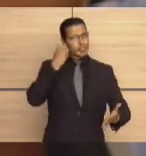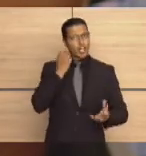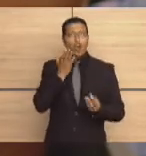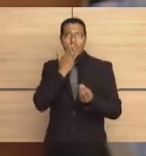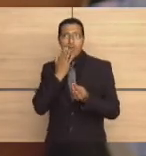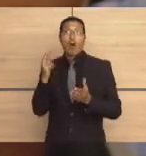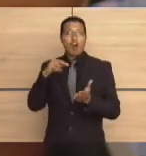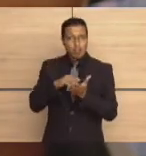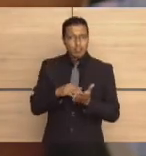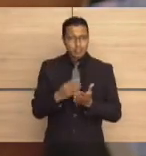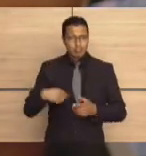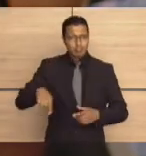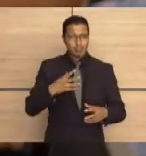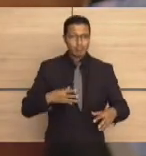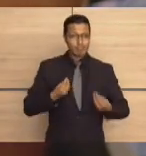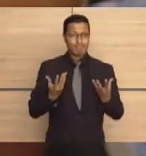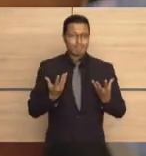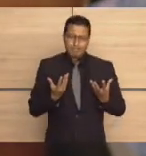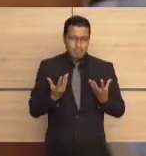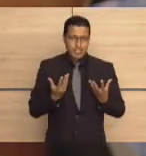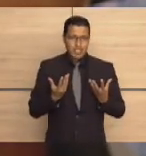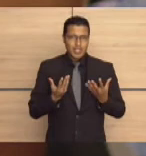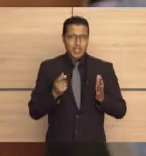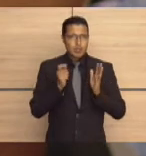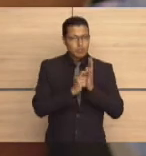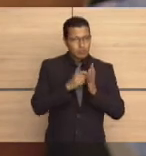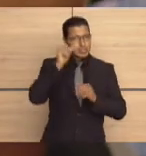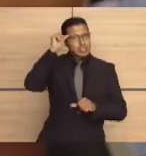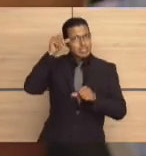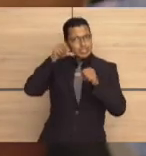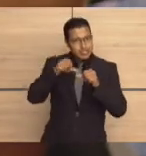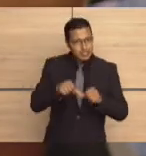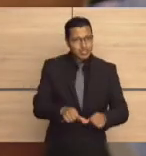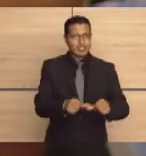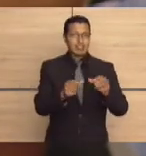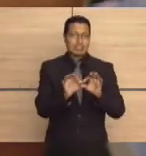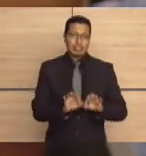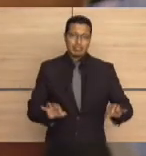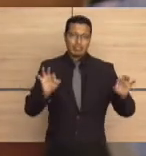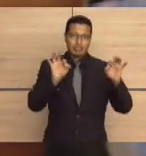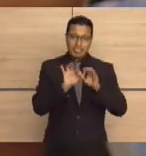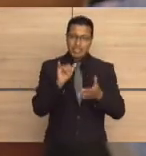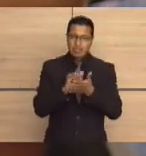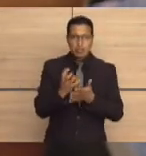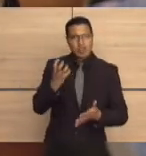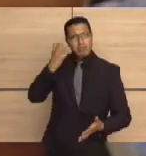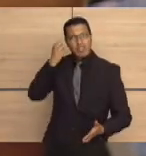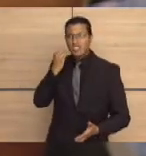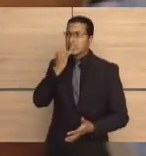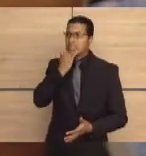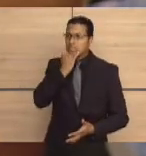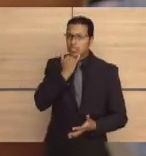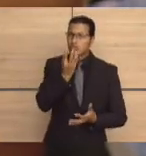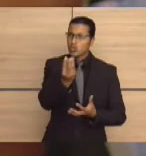pueblos. Pero el olvido no le está permitido a las naciones. Las naciones se construyen con una acumulación de la memoria y con una